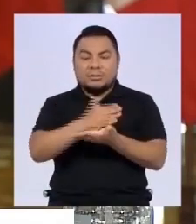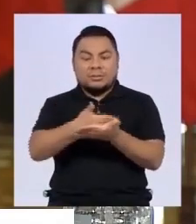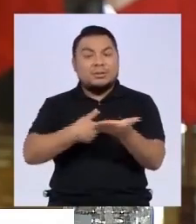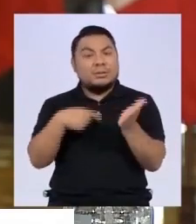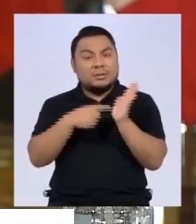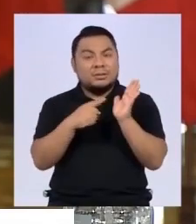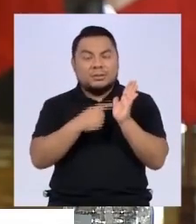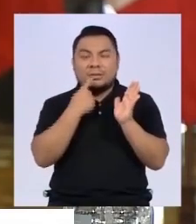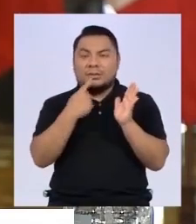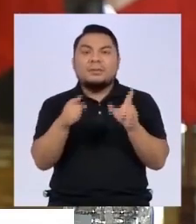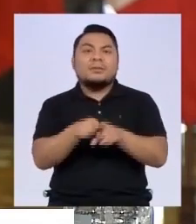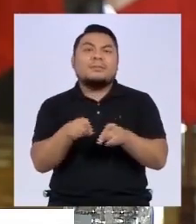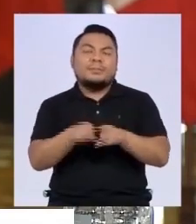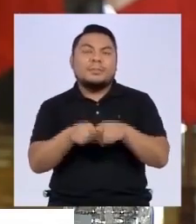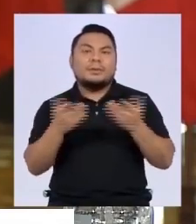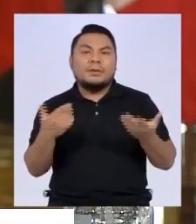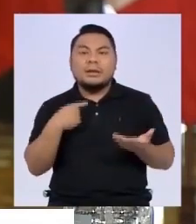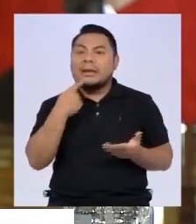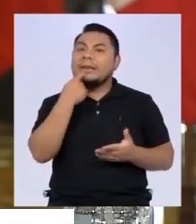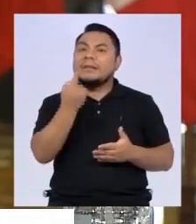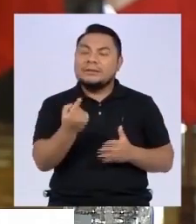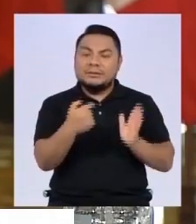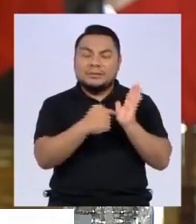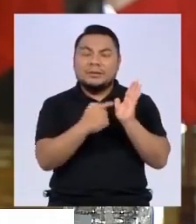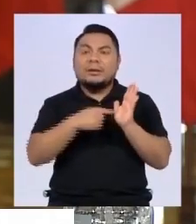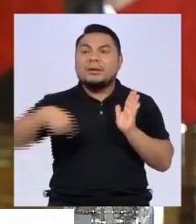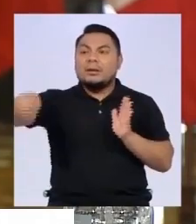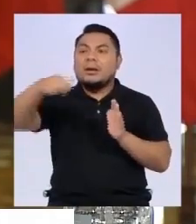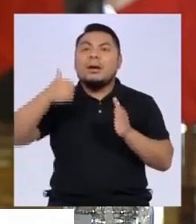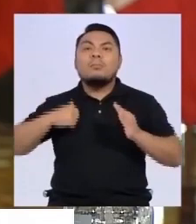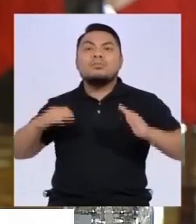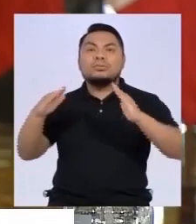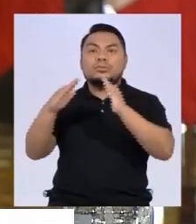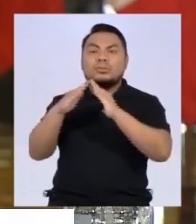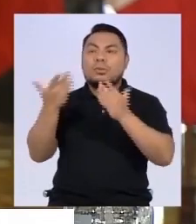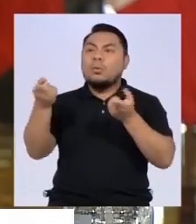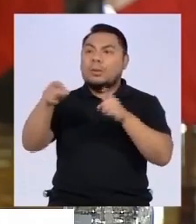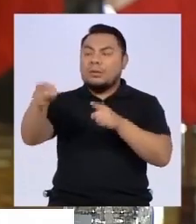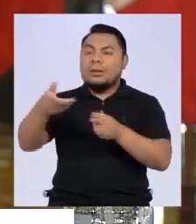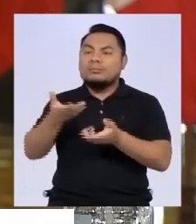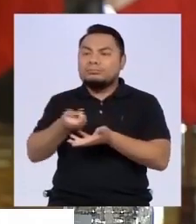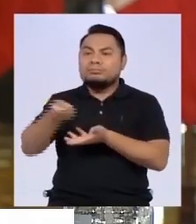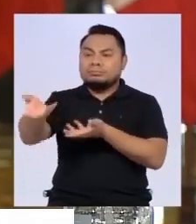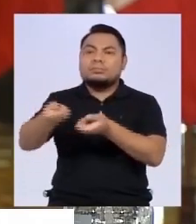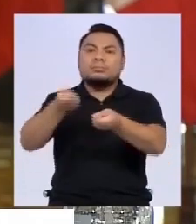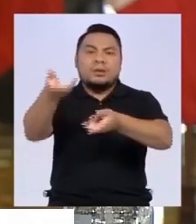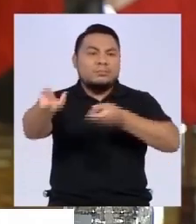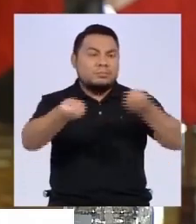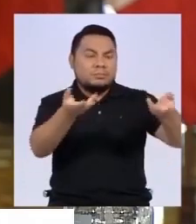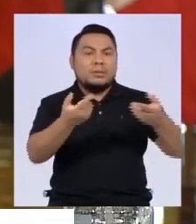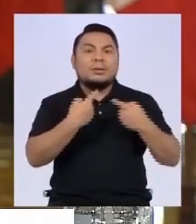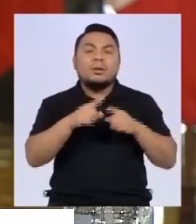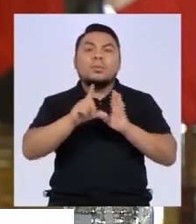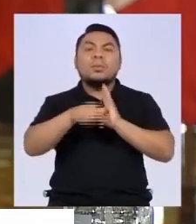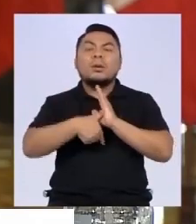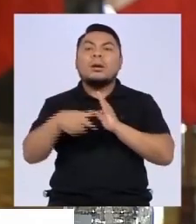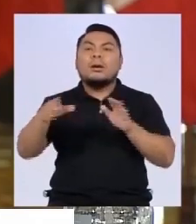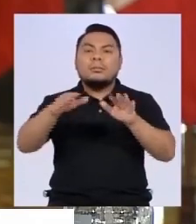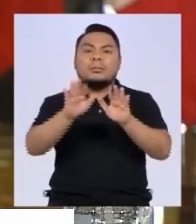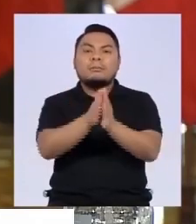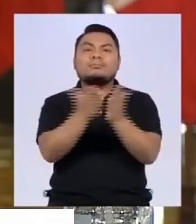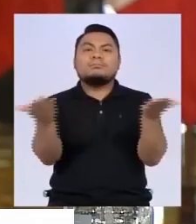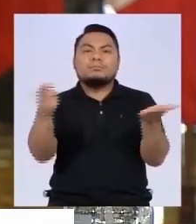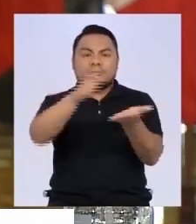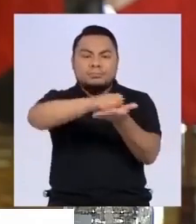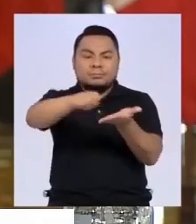estamos también indicando que los municipios, una vez que entreguen, tendrán que elaborar un padrón